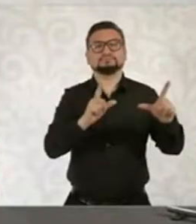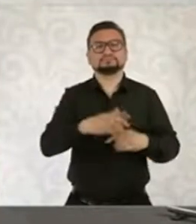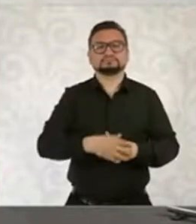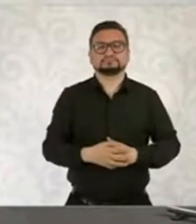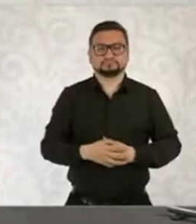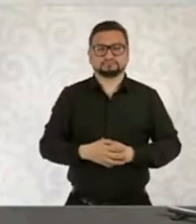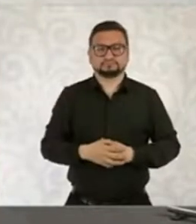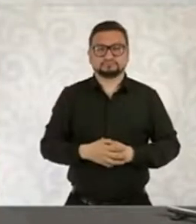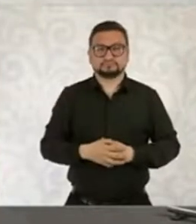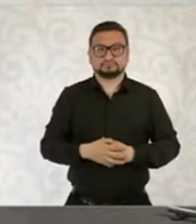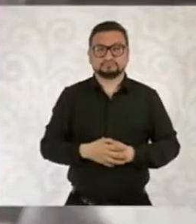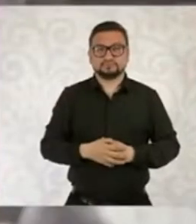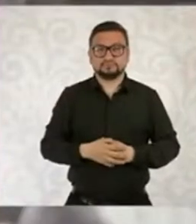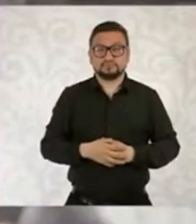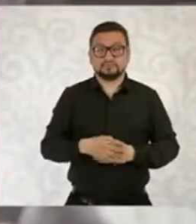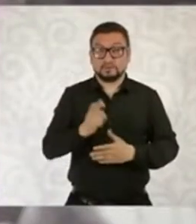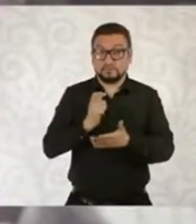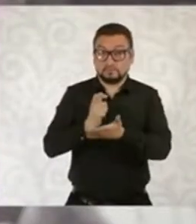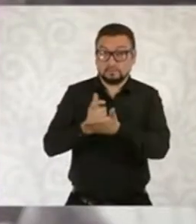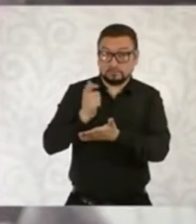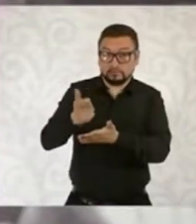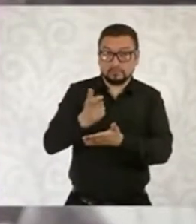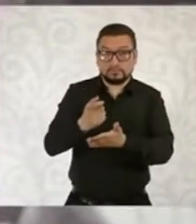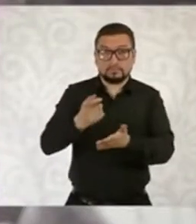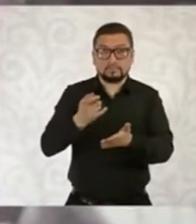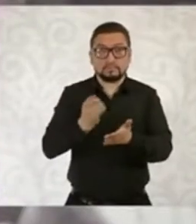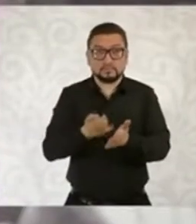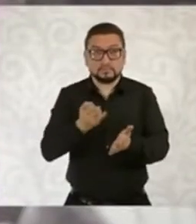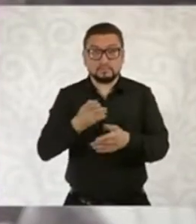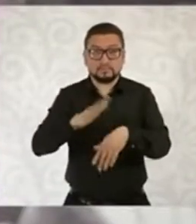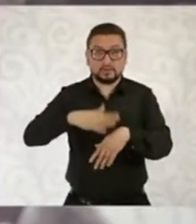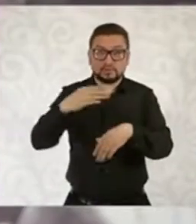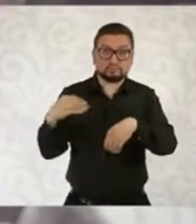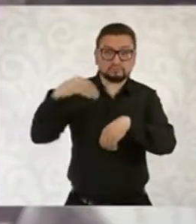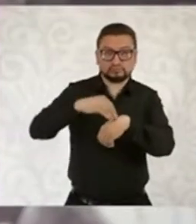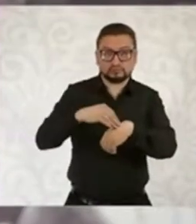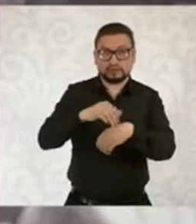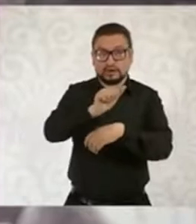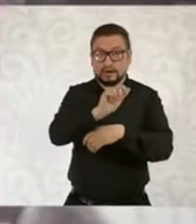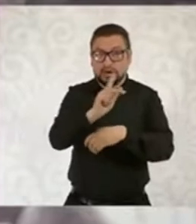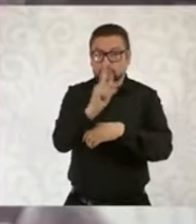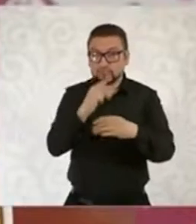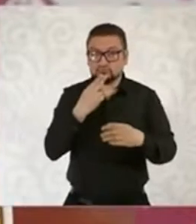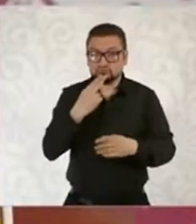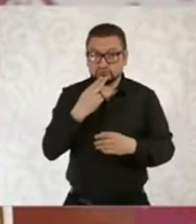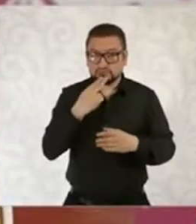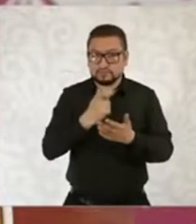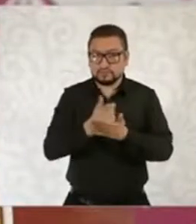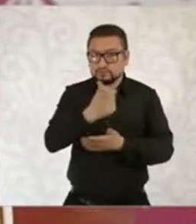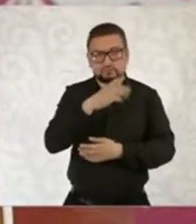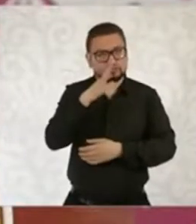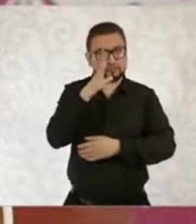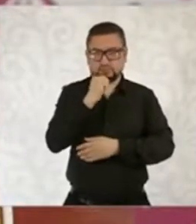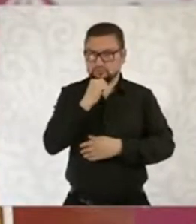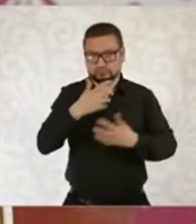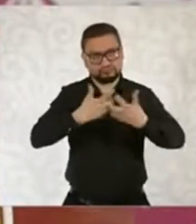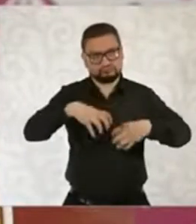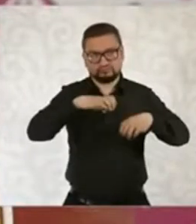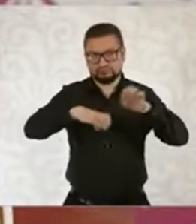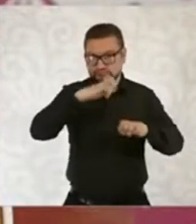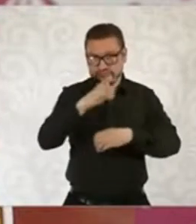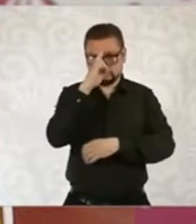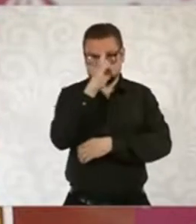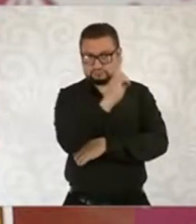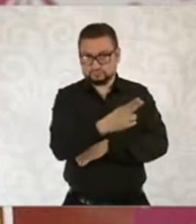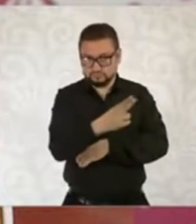También se prohíben los cobros indebidos. Las plataformas ya no pueden cobrar por el uso de la aplicación y cualquier sanción debe ser revisada